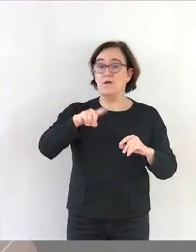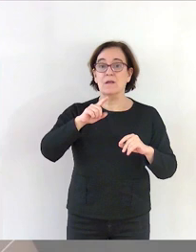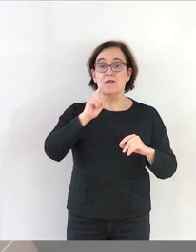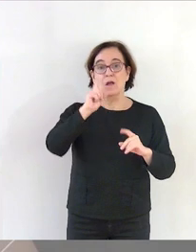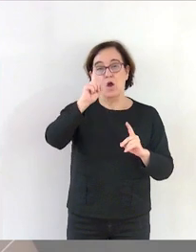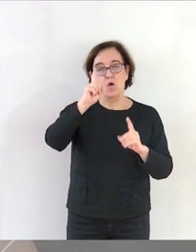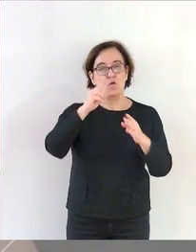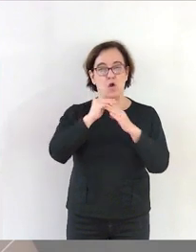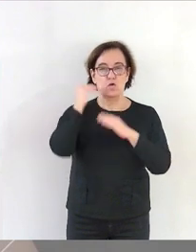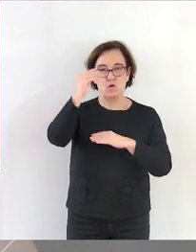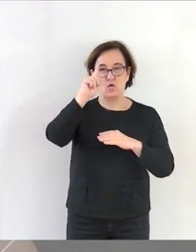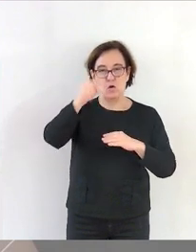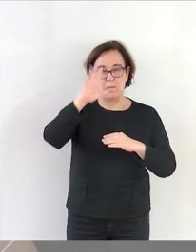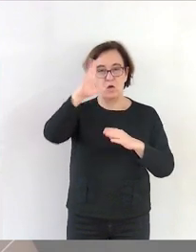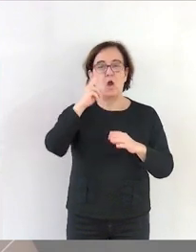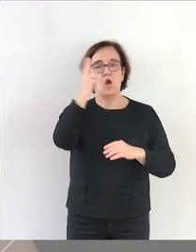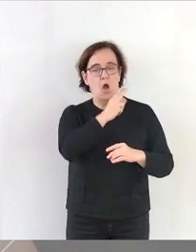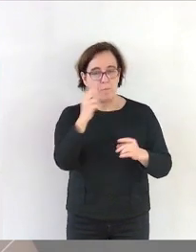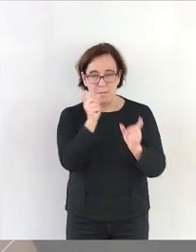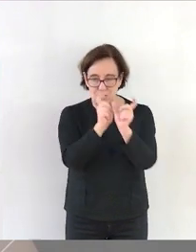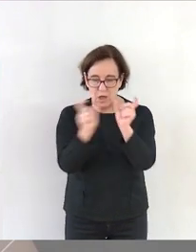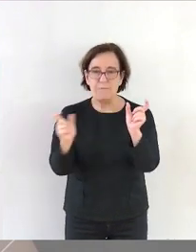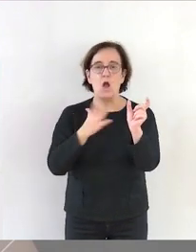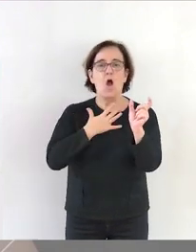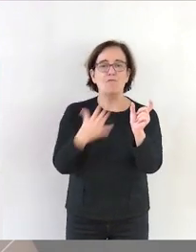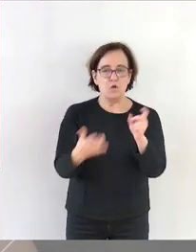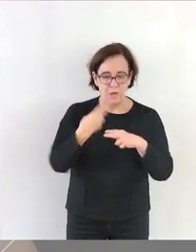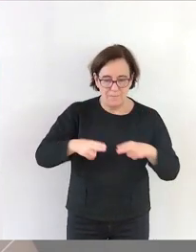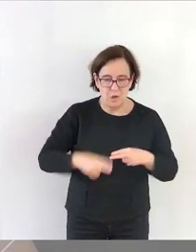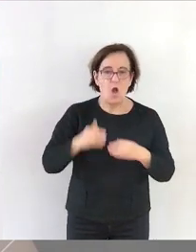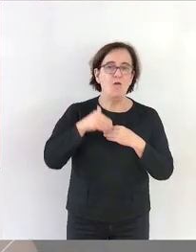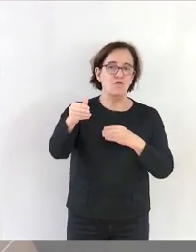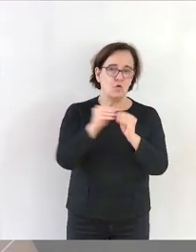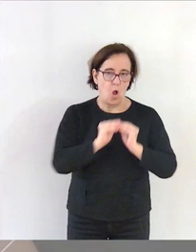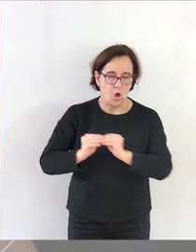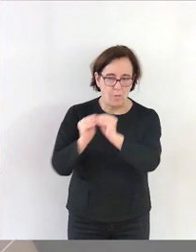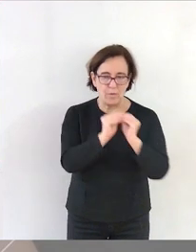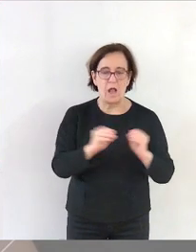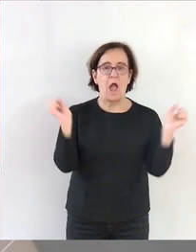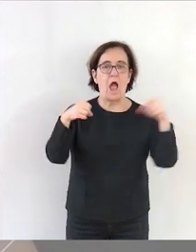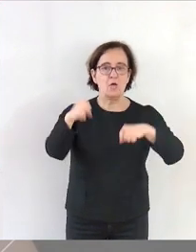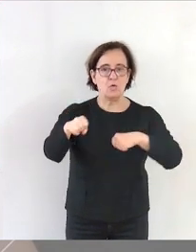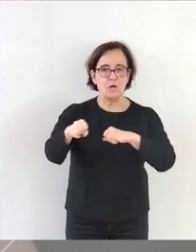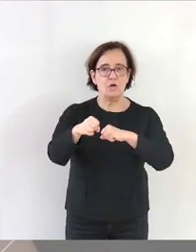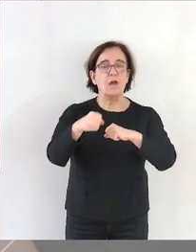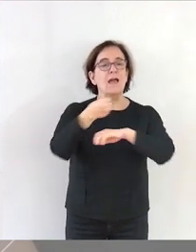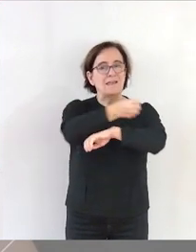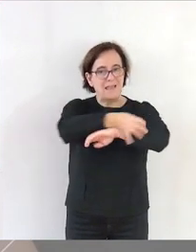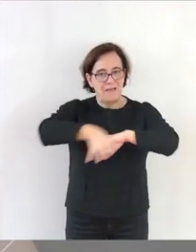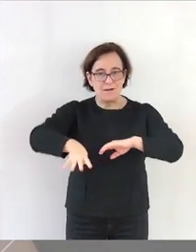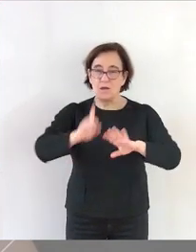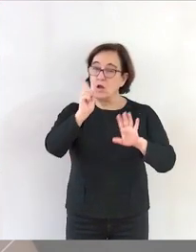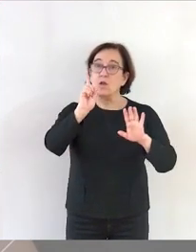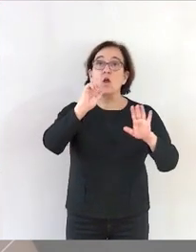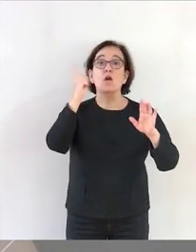1 y medio habéis dicho palabras como compromiso voluntad política futuro común acuerdos transversales que no nos